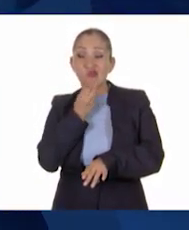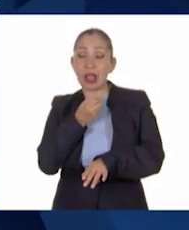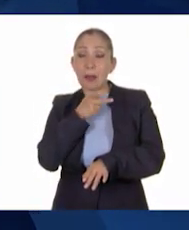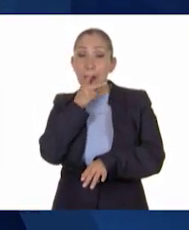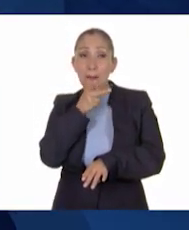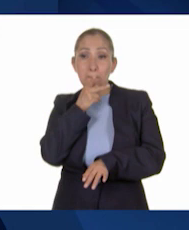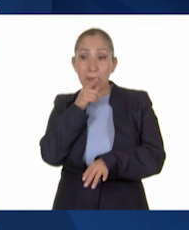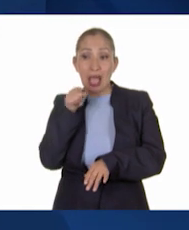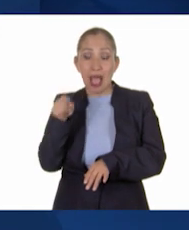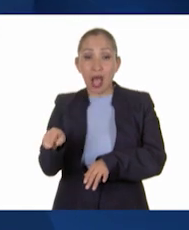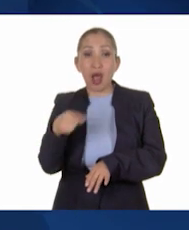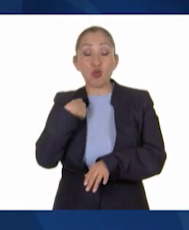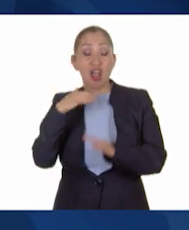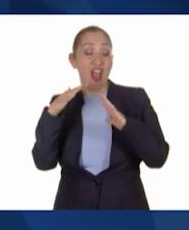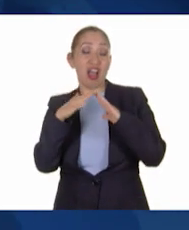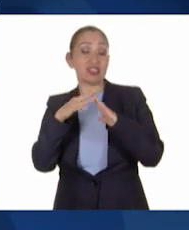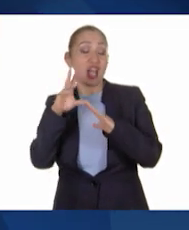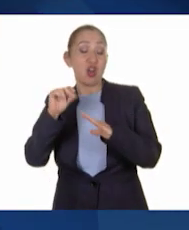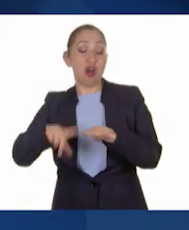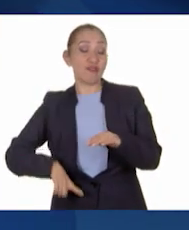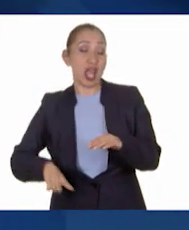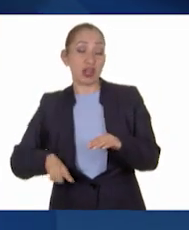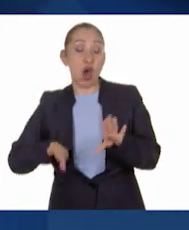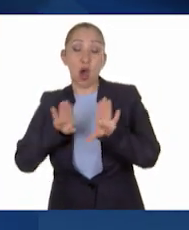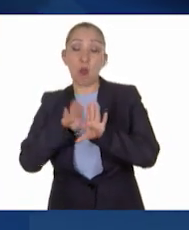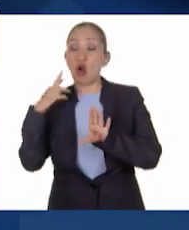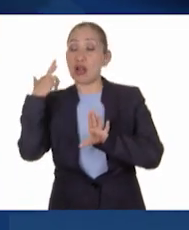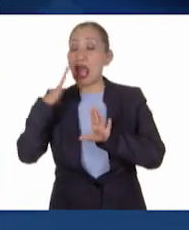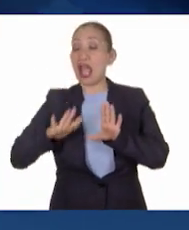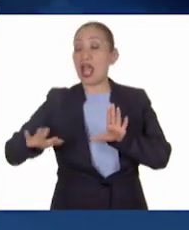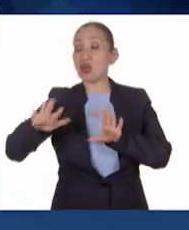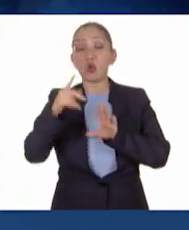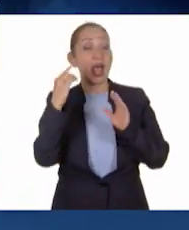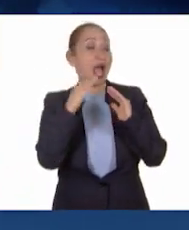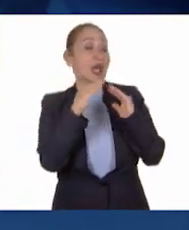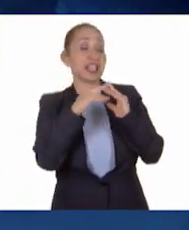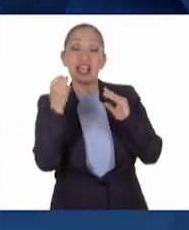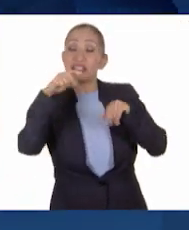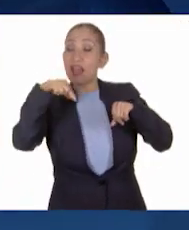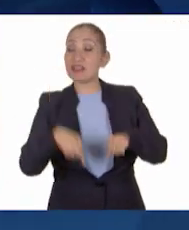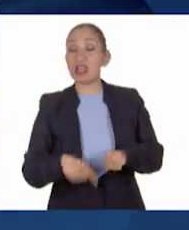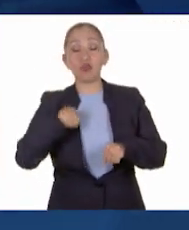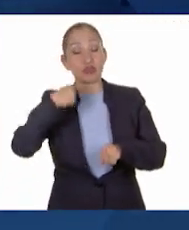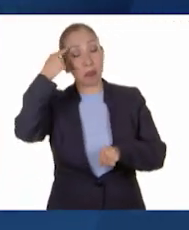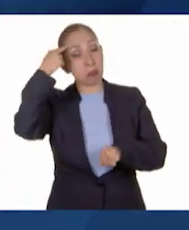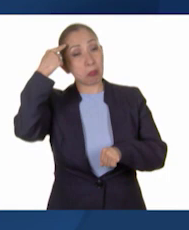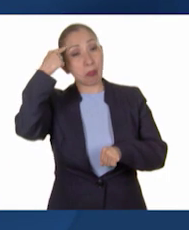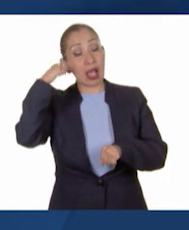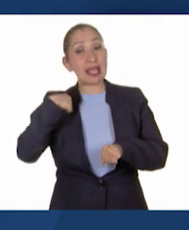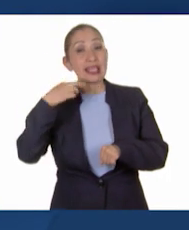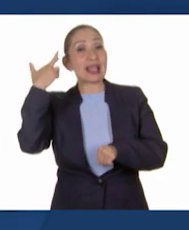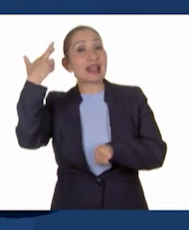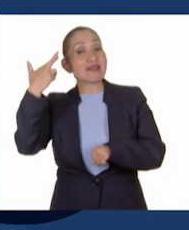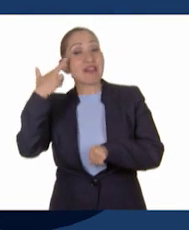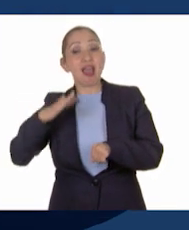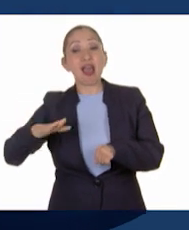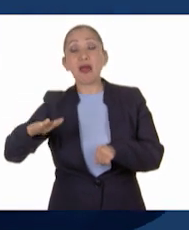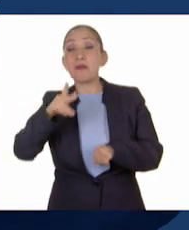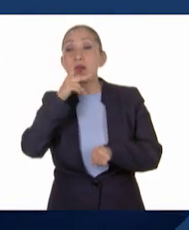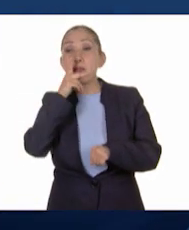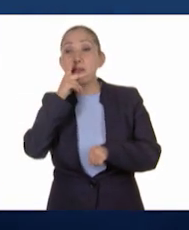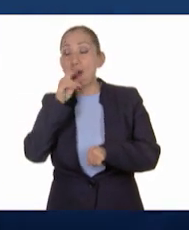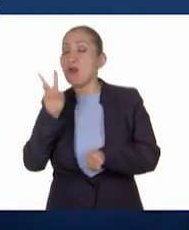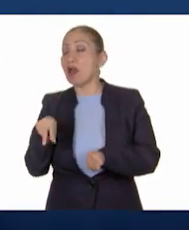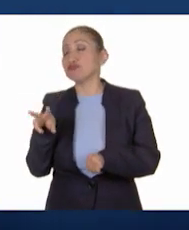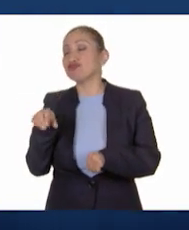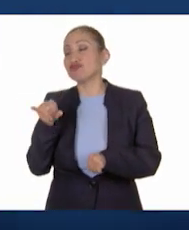padre. Una casa no se gobierna como un reino. Una casa requiere mucha cabeza y el rey nuestro padre le da la